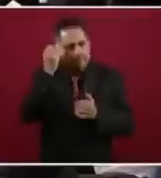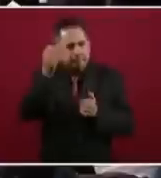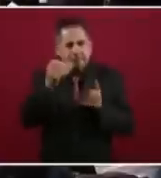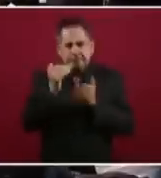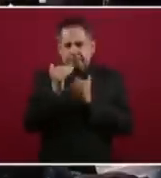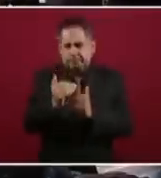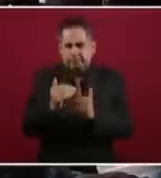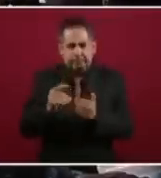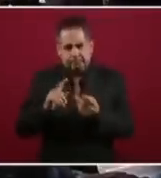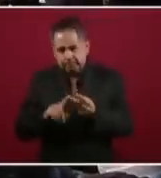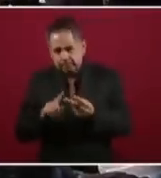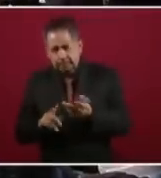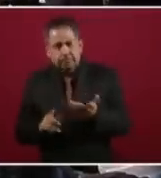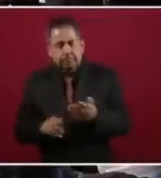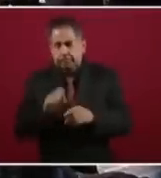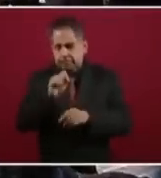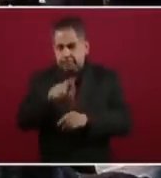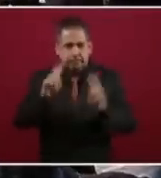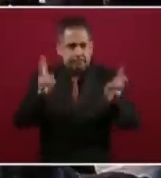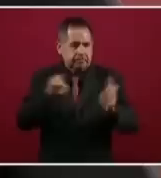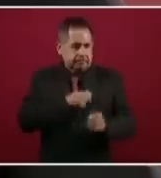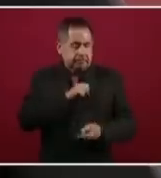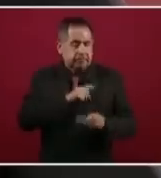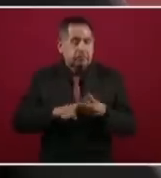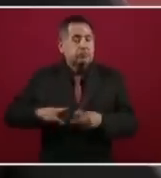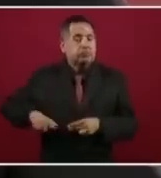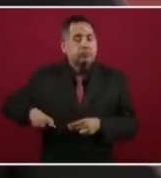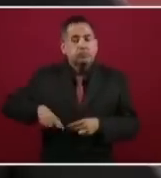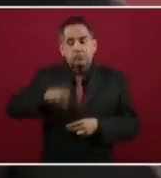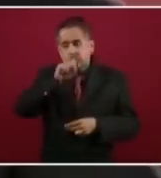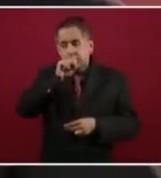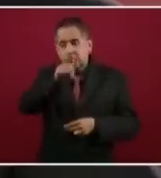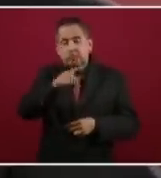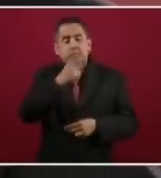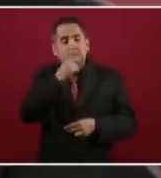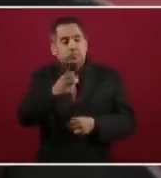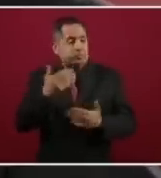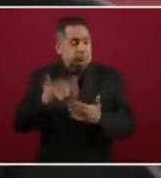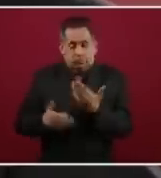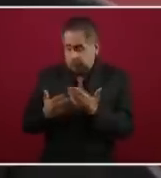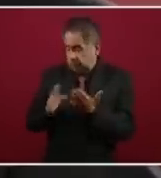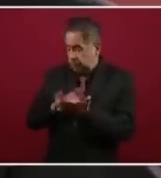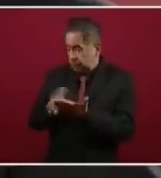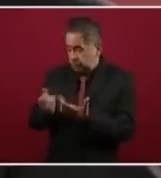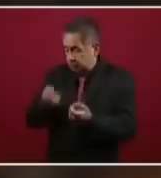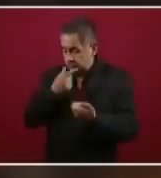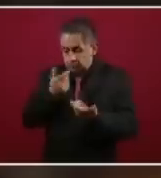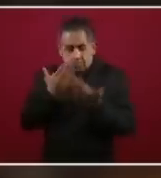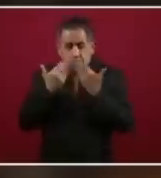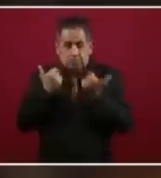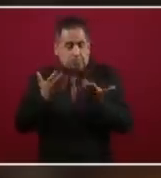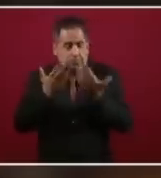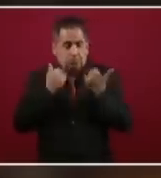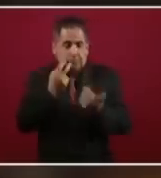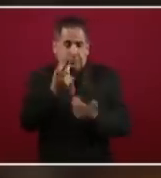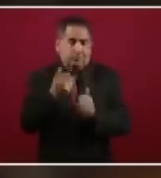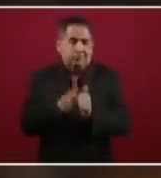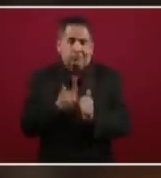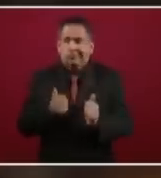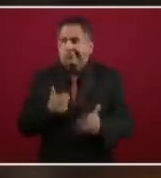Eso por una parte. Sobre el mismo tema de salud, el gobierno de Jalisco dice que la falta de medicamentos incluso va a retrasar